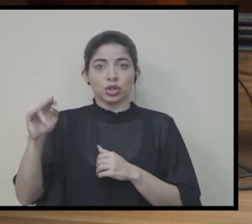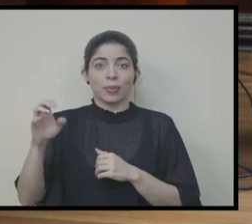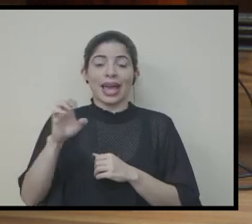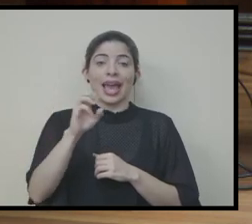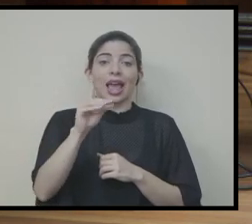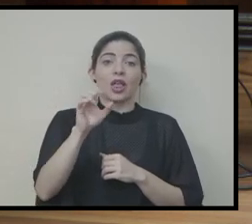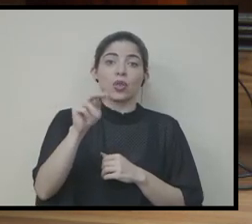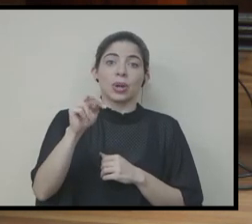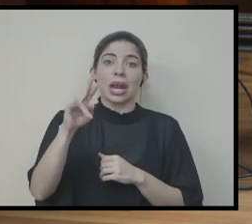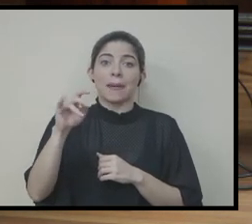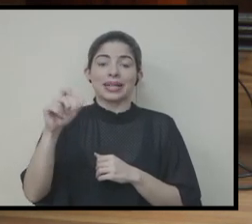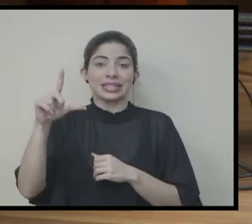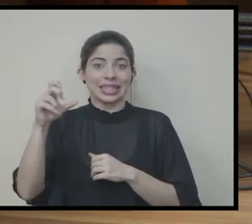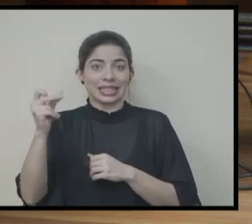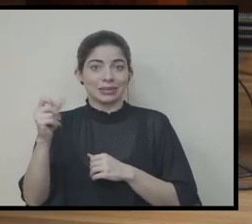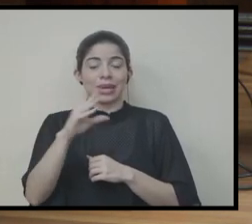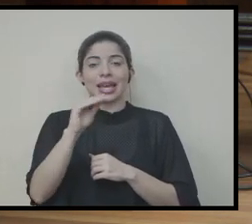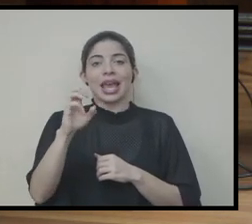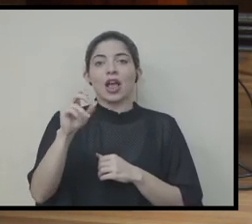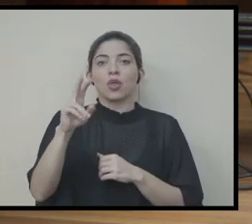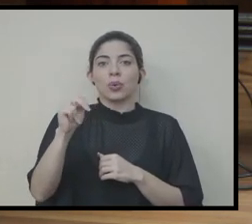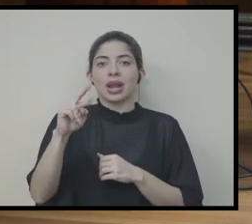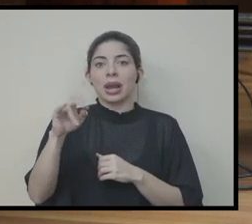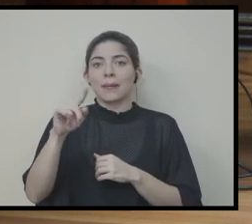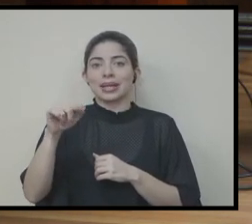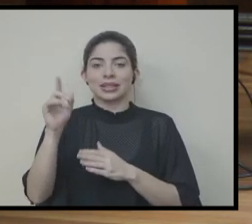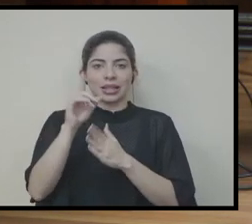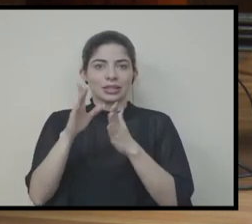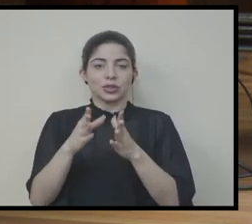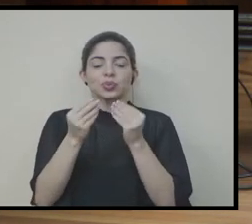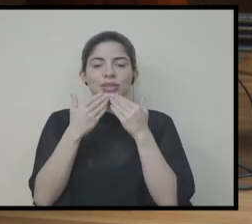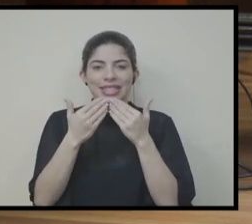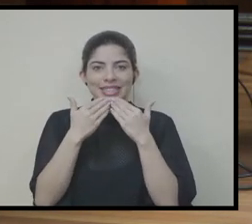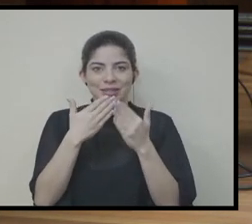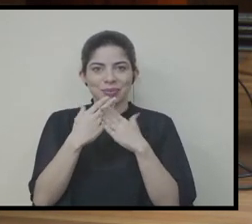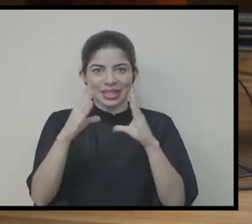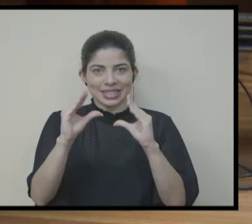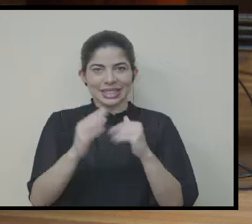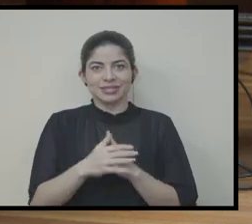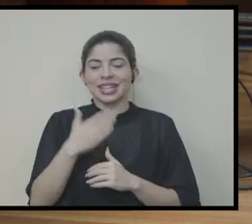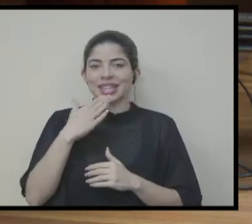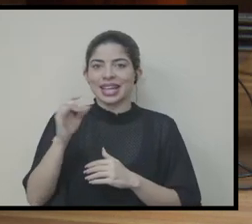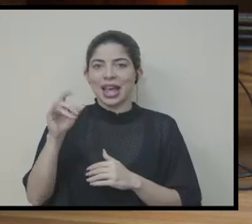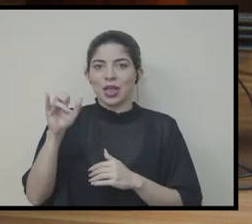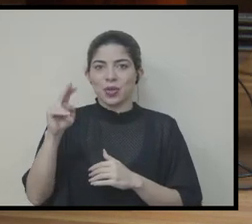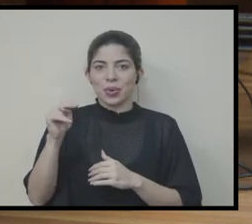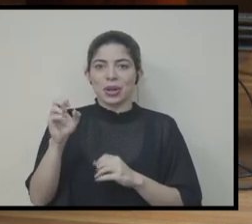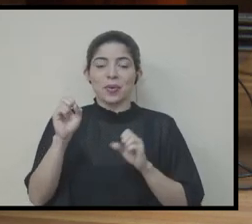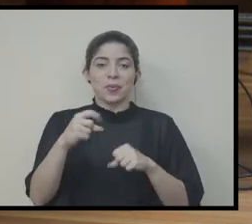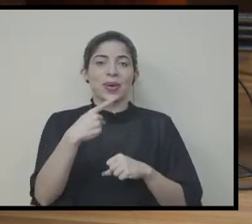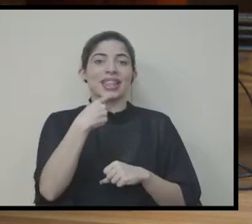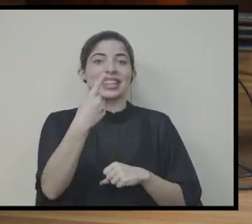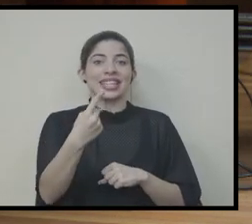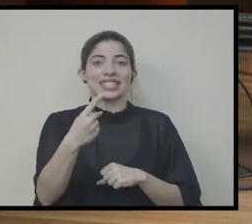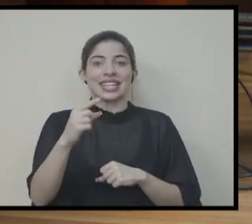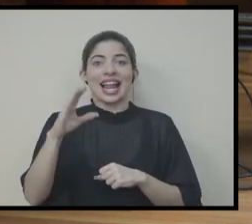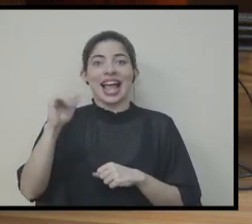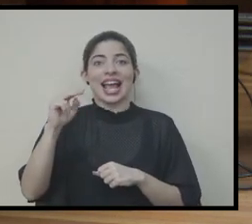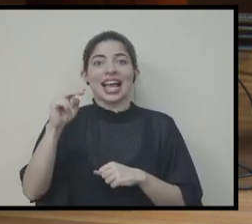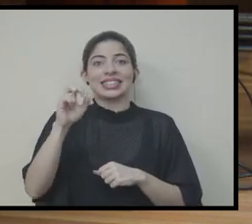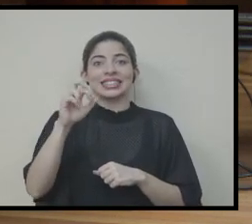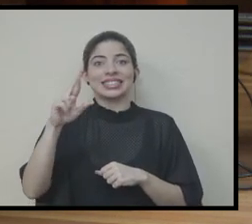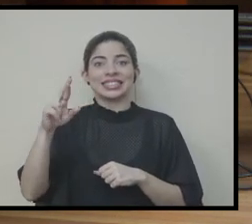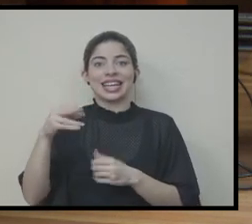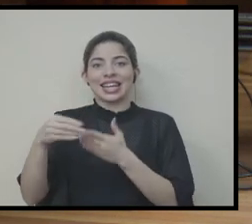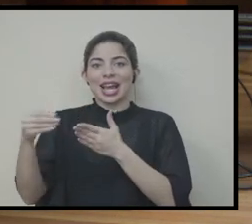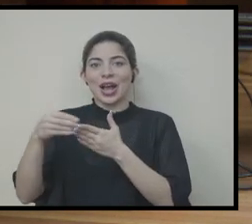Ramírez en Instagram y Edwin Ramírez Diseñador. Muchas gracias. Gracias, don Edwin. Ahí le podemos decir al canciller que le